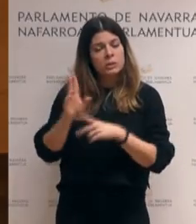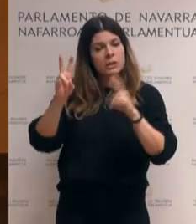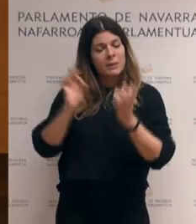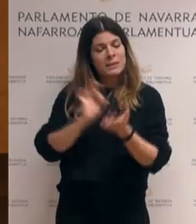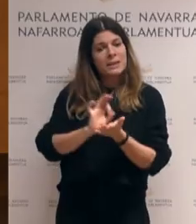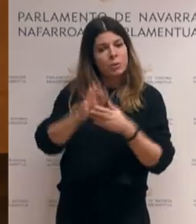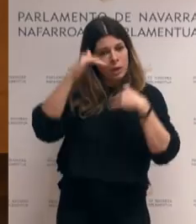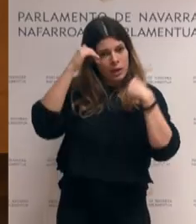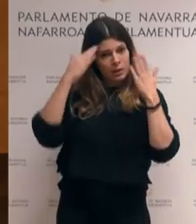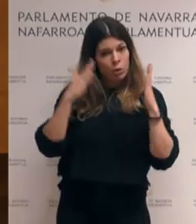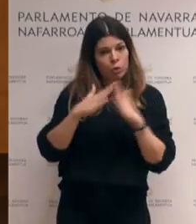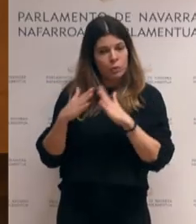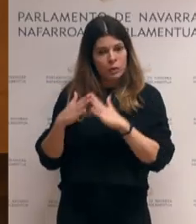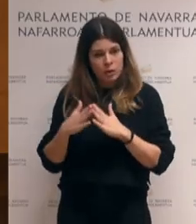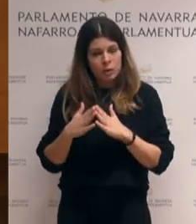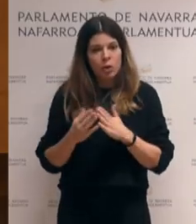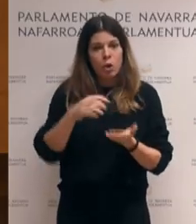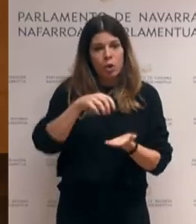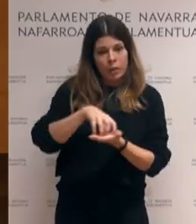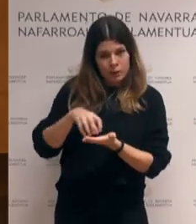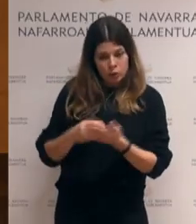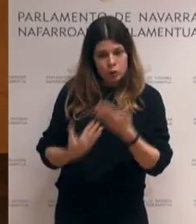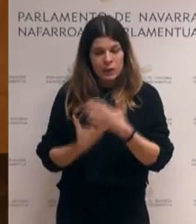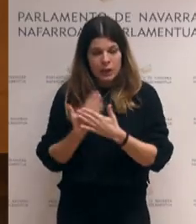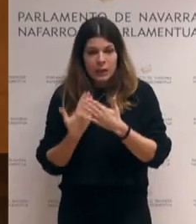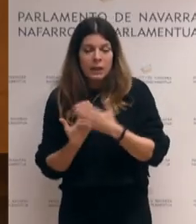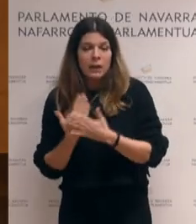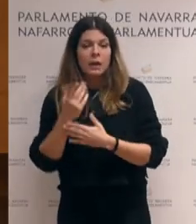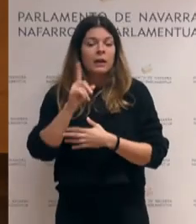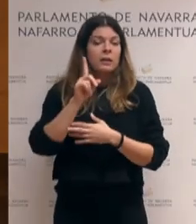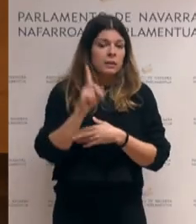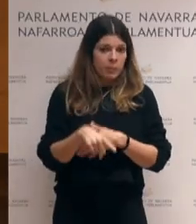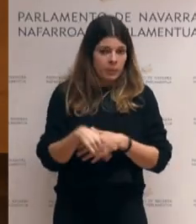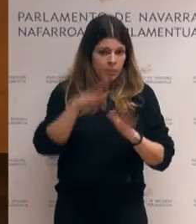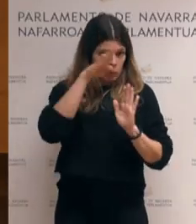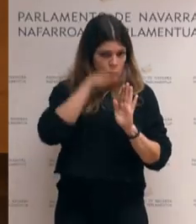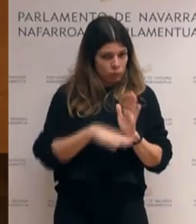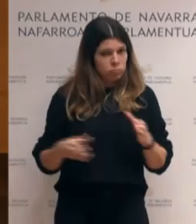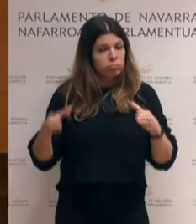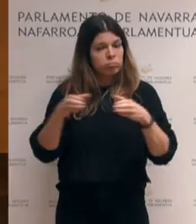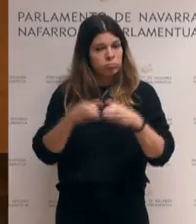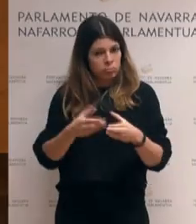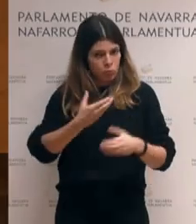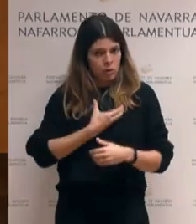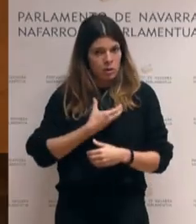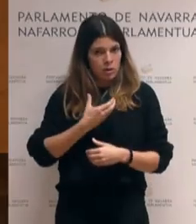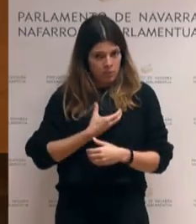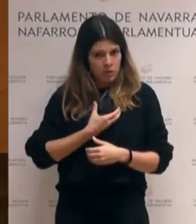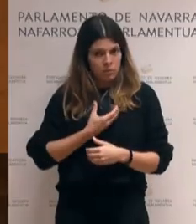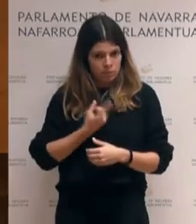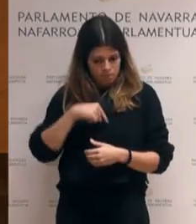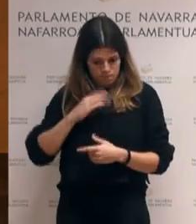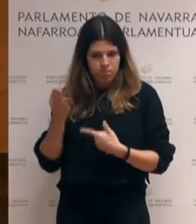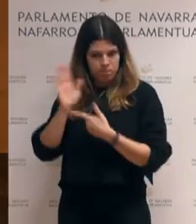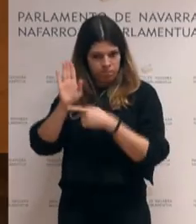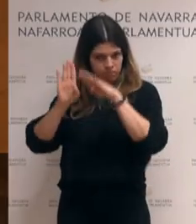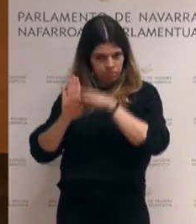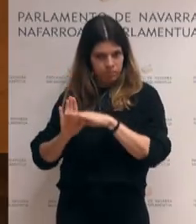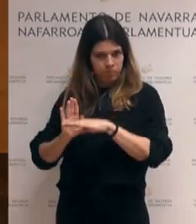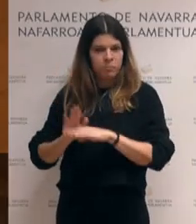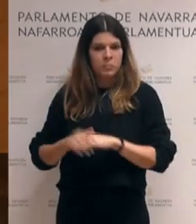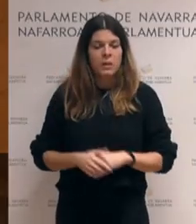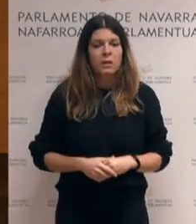atención a domicilio los centros de día y los programas comunitarios municipales damos